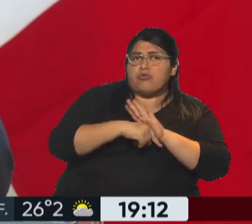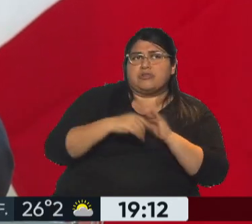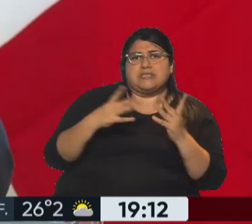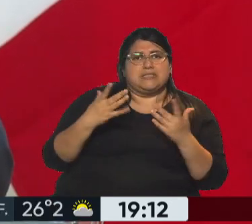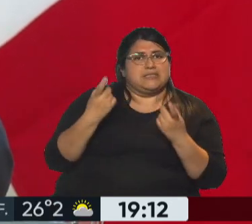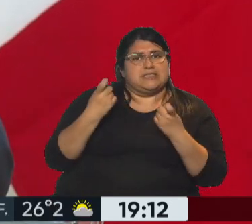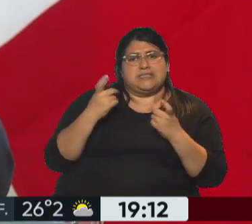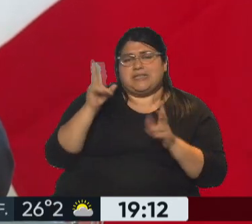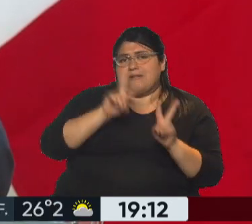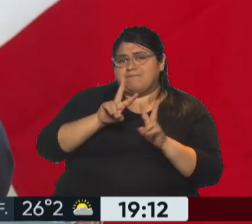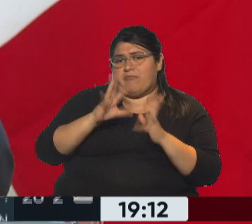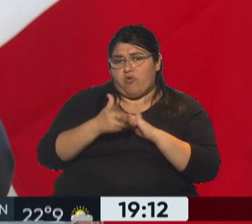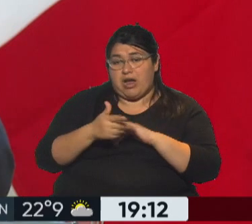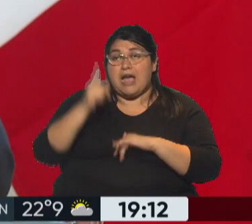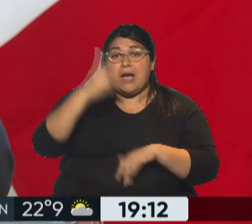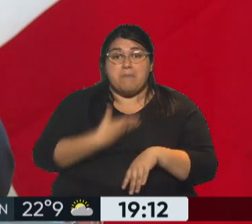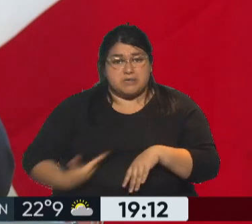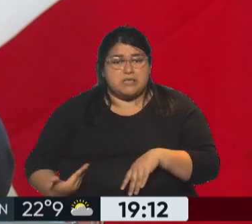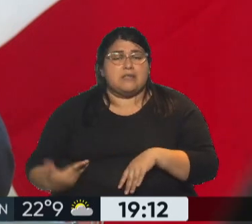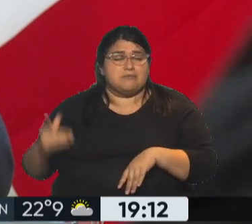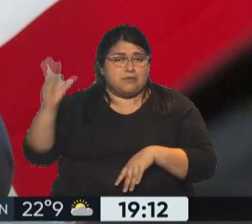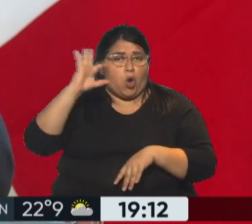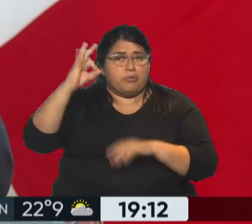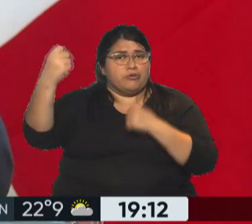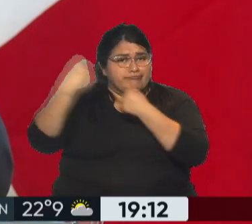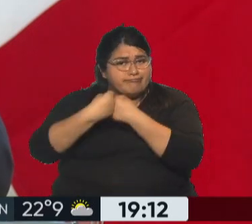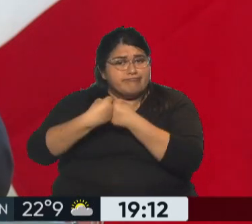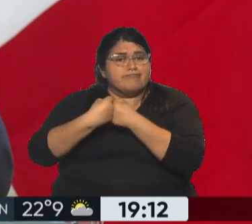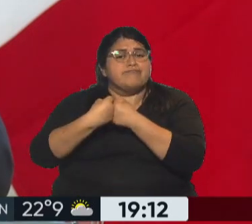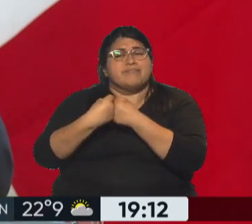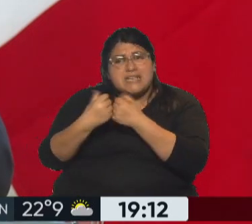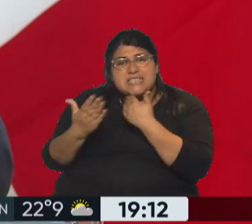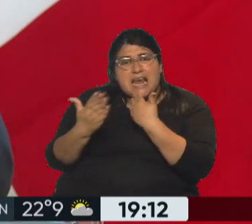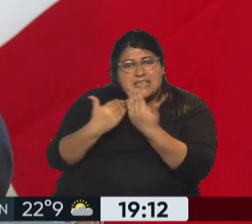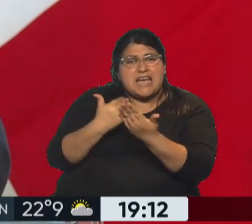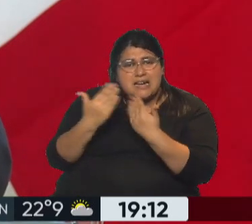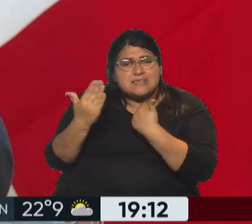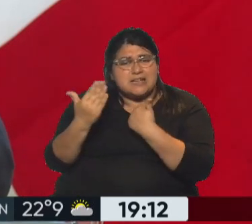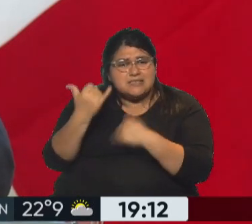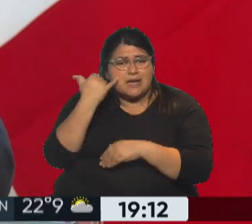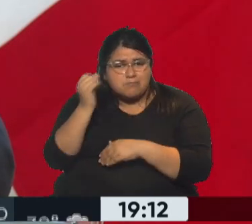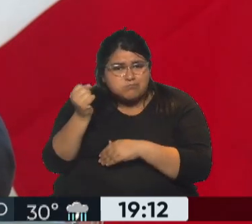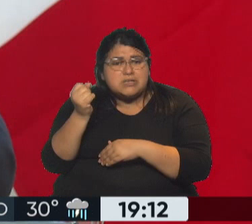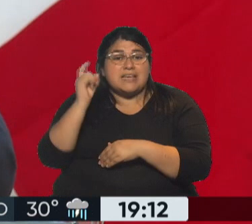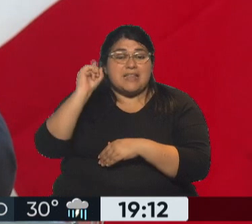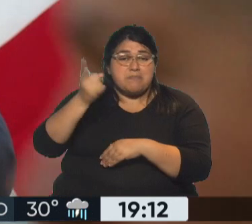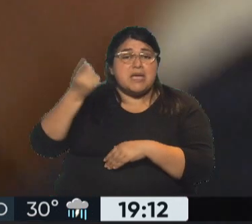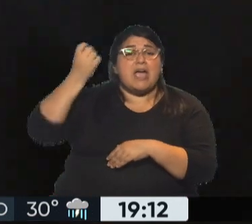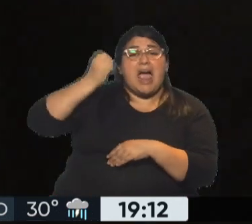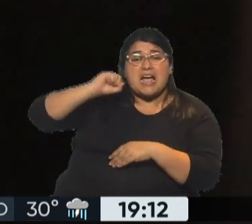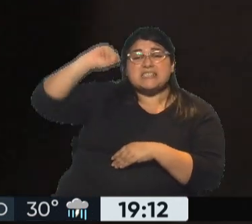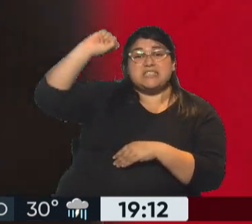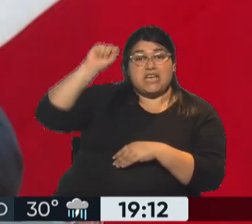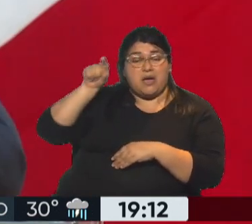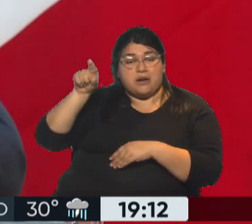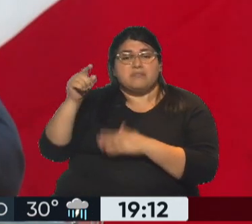El presidente Macron eso lo ha compartido y precisamente de esas charlas que yo tuve con él y con el canciller Scholz surgió